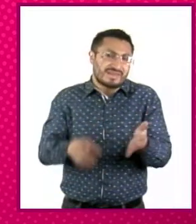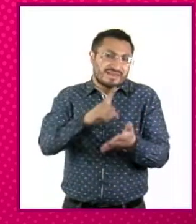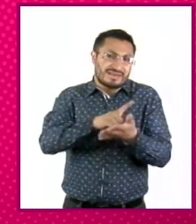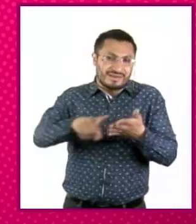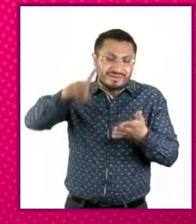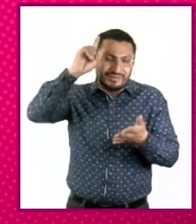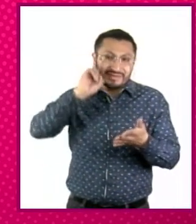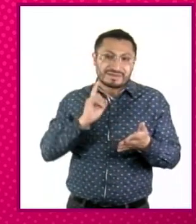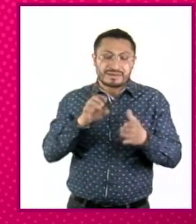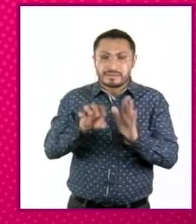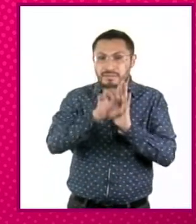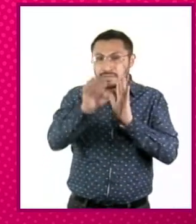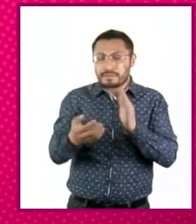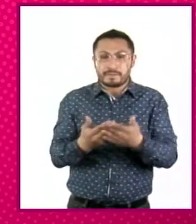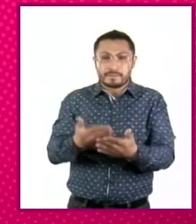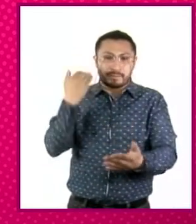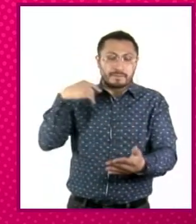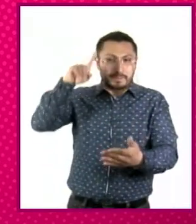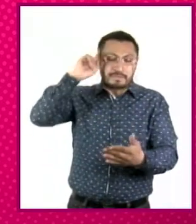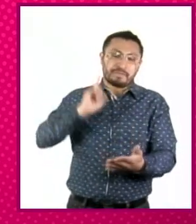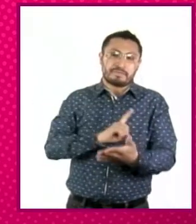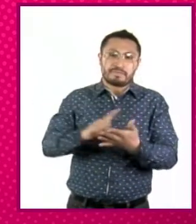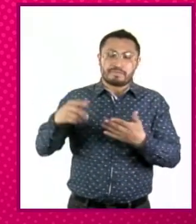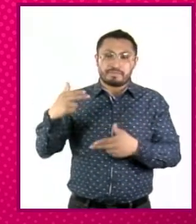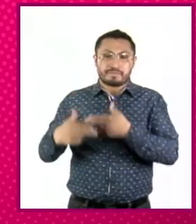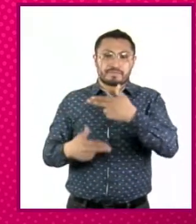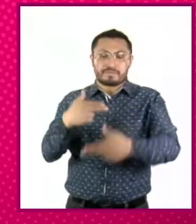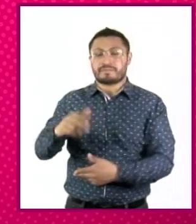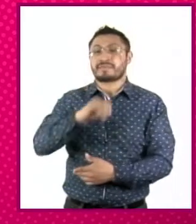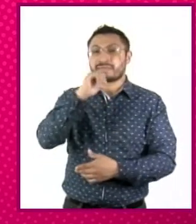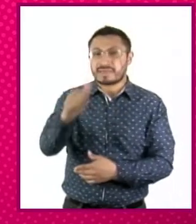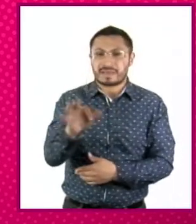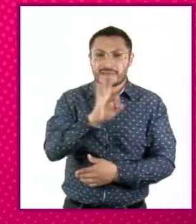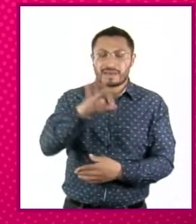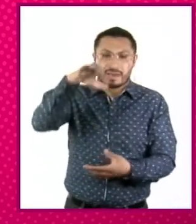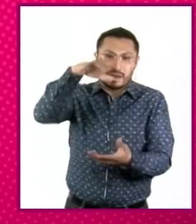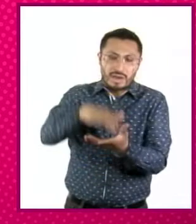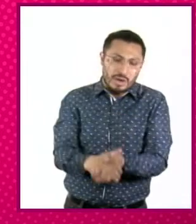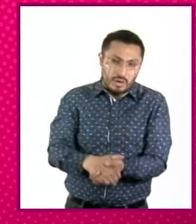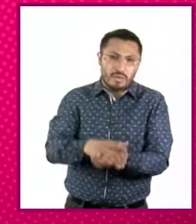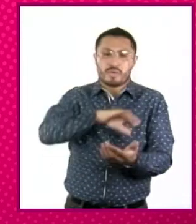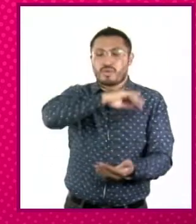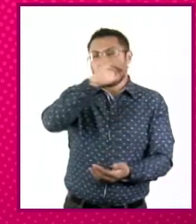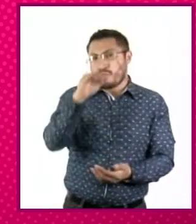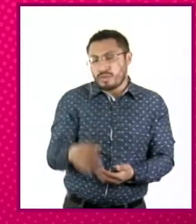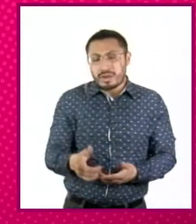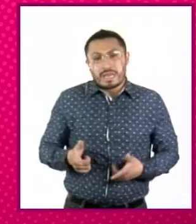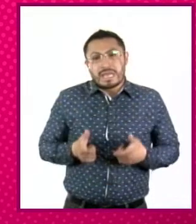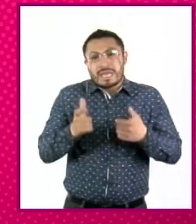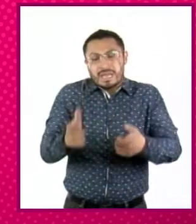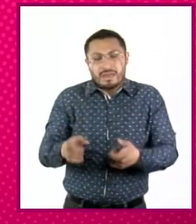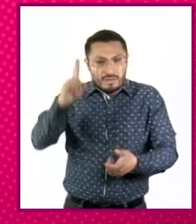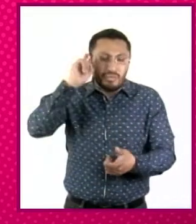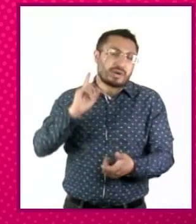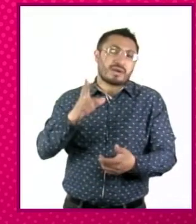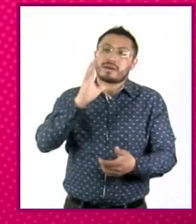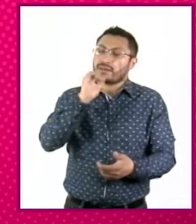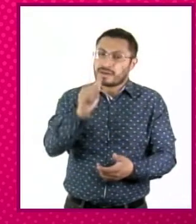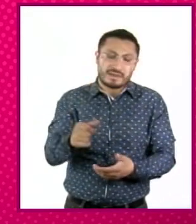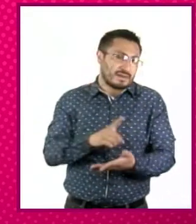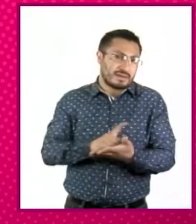no tenían derecho a heredar. Si su pareja moría y era adinerado, ellas no tenían derecho a heredar, sino